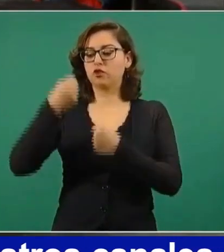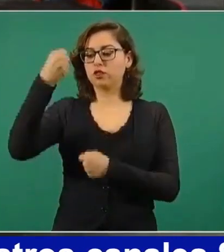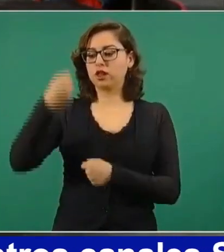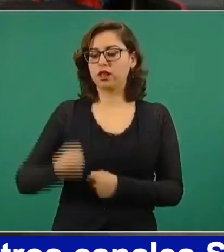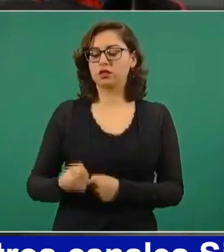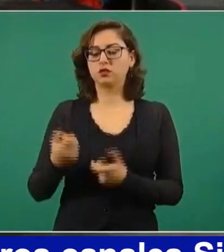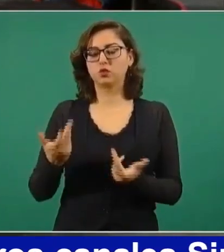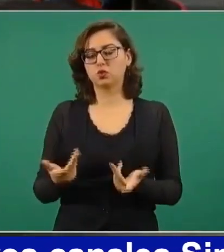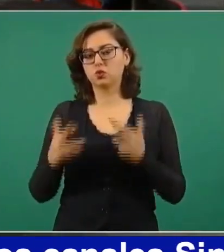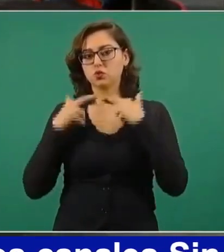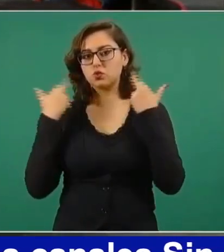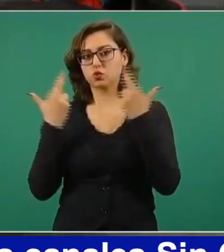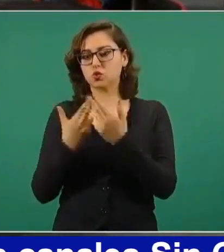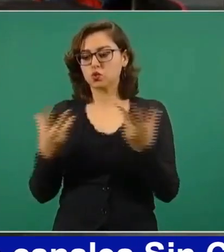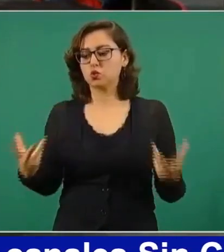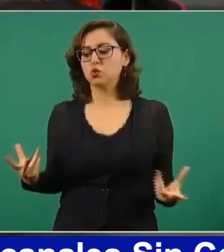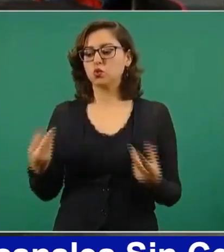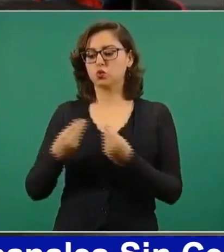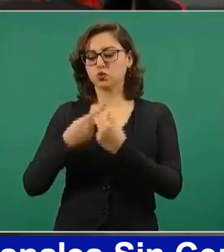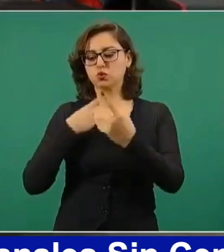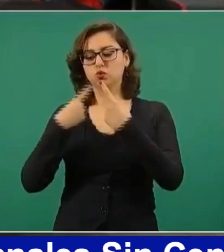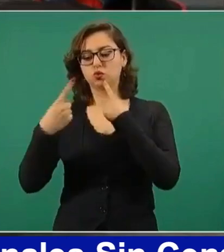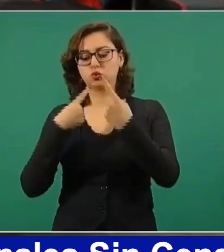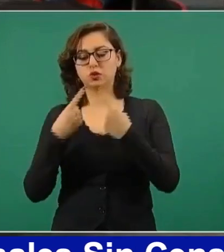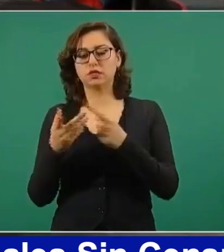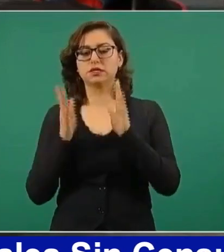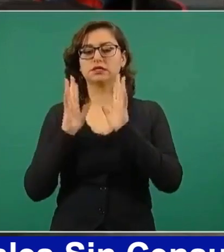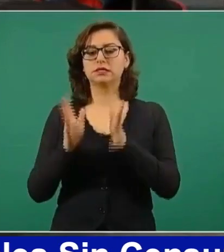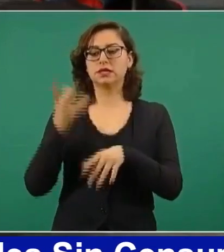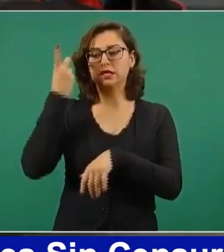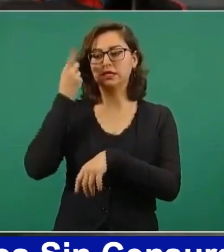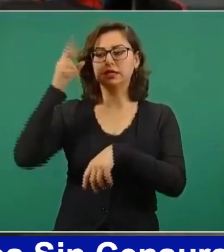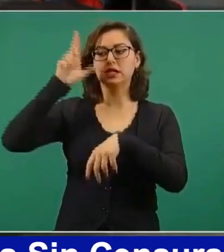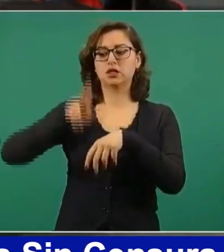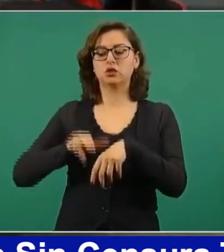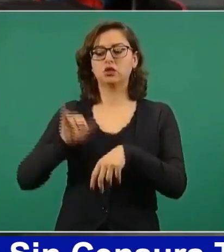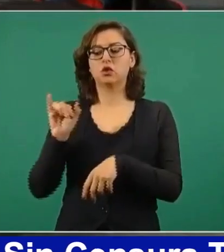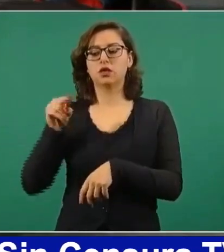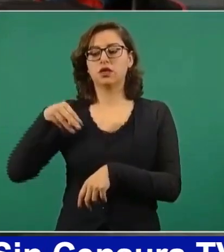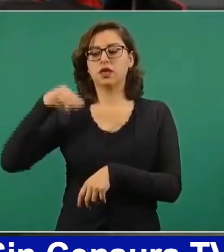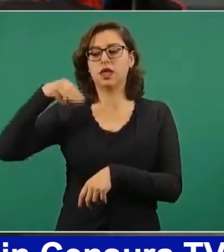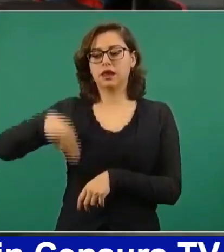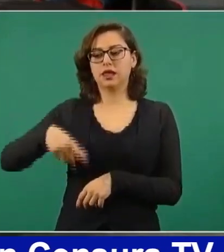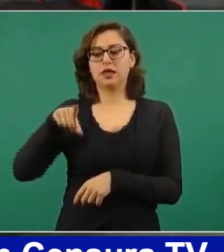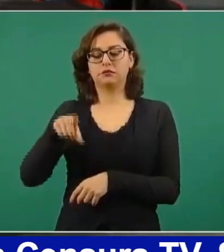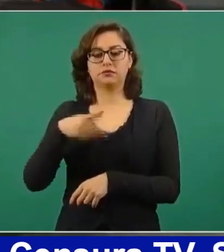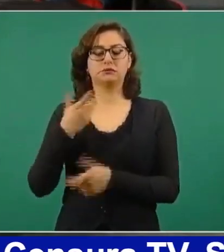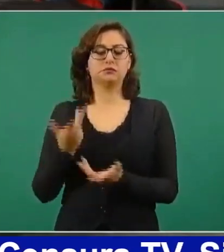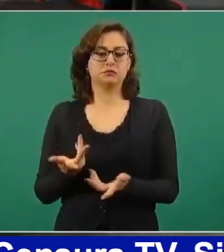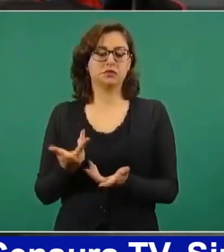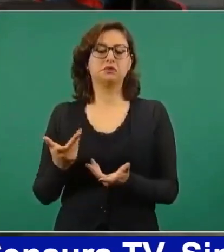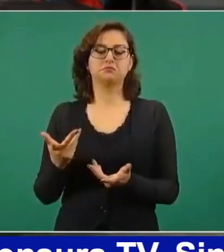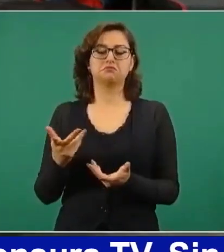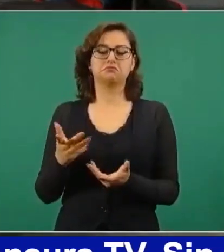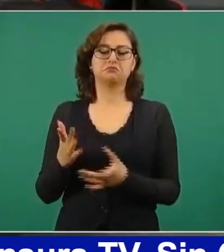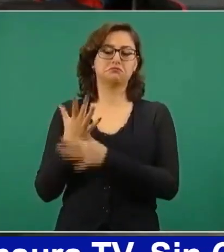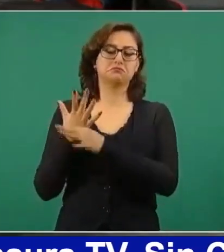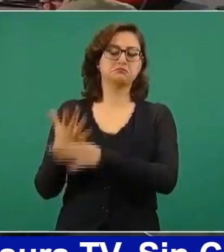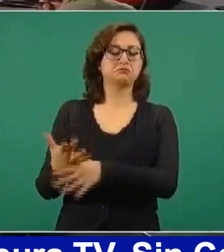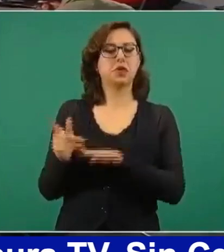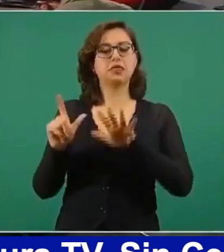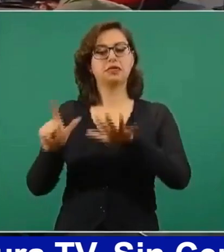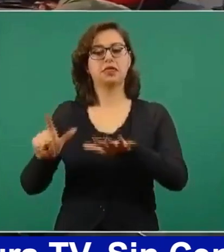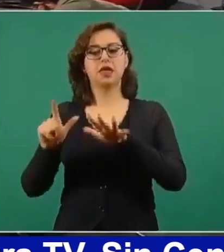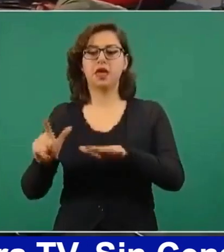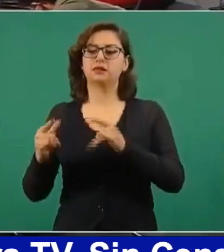Migración que se van a colocar o se van a instalar 17 nuevos campamentos para menores migrantes no acompañados. ¿Qué otras acciones